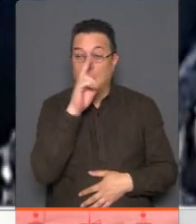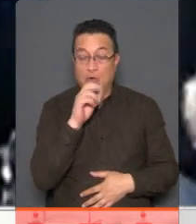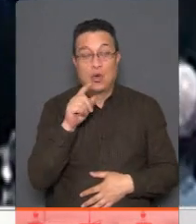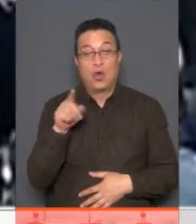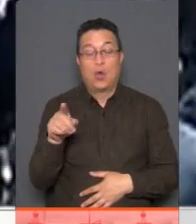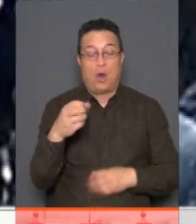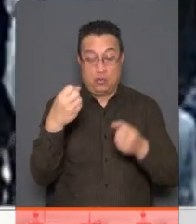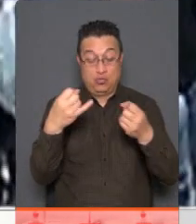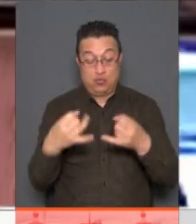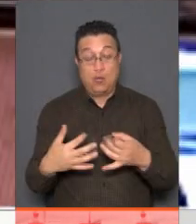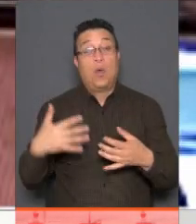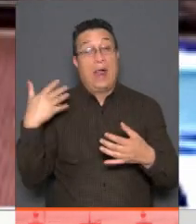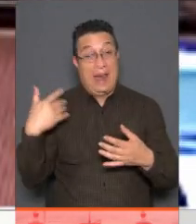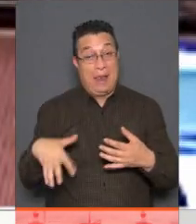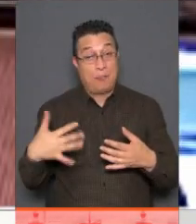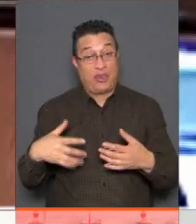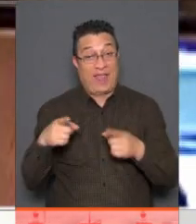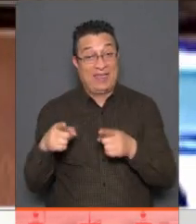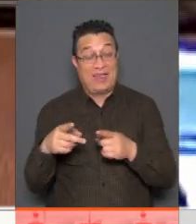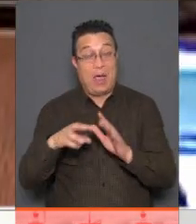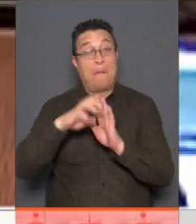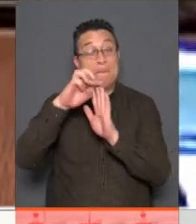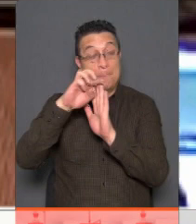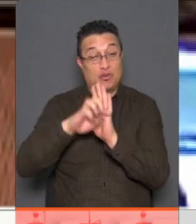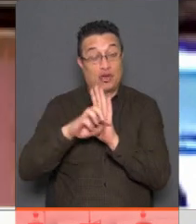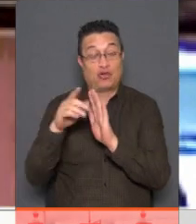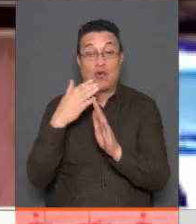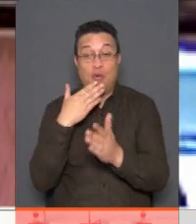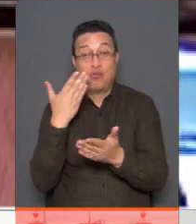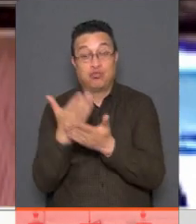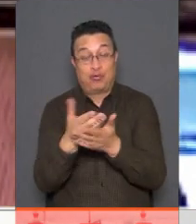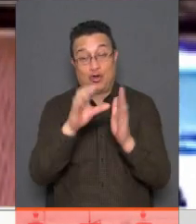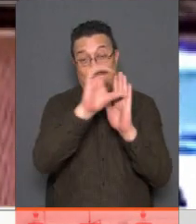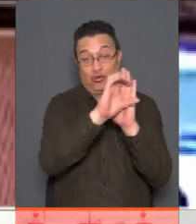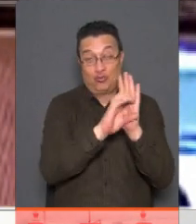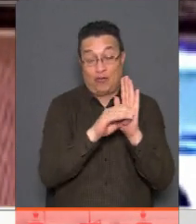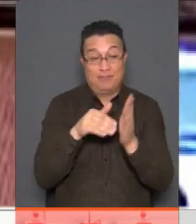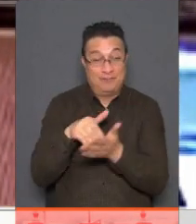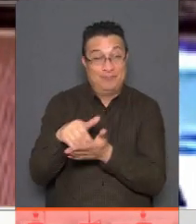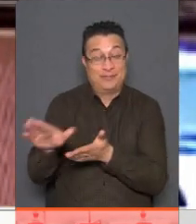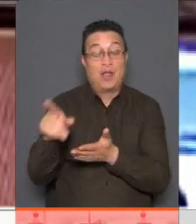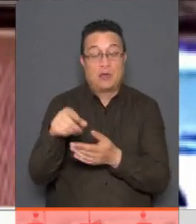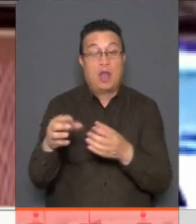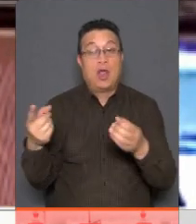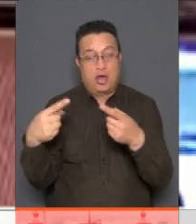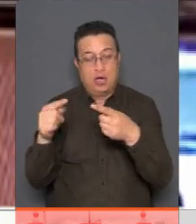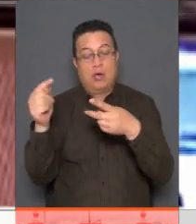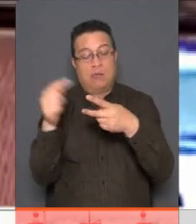número importante al proyecto propuesto, sino que también a la suma de